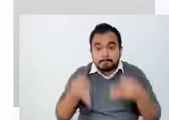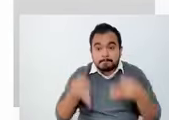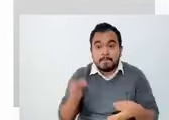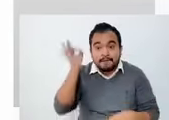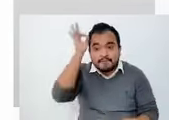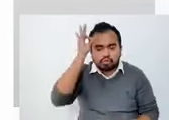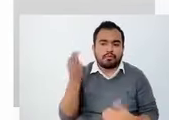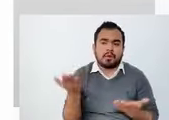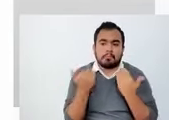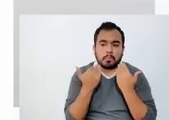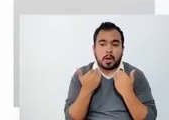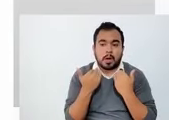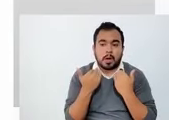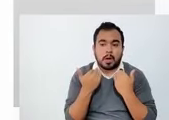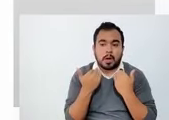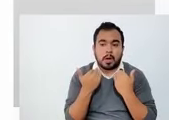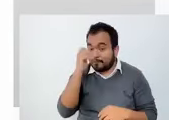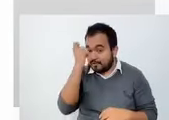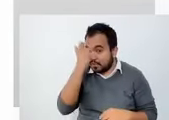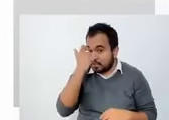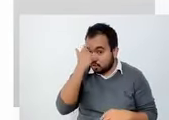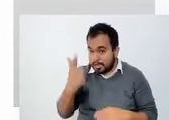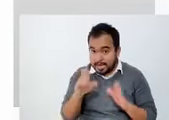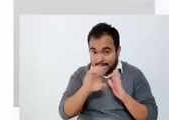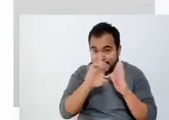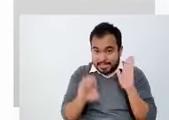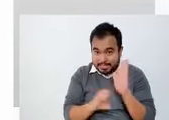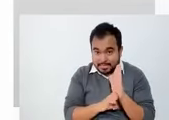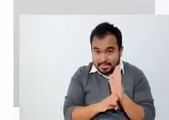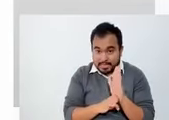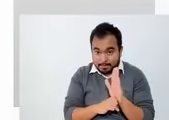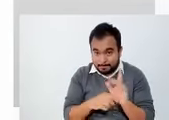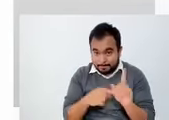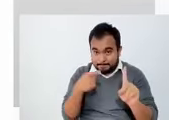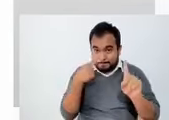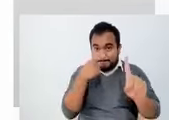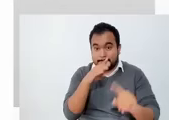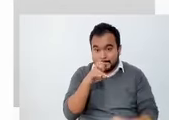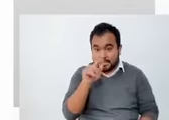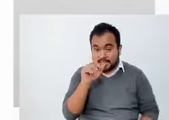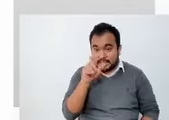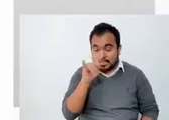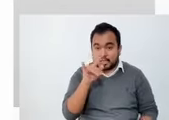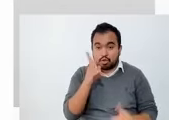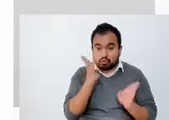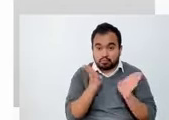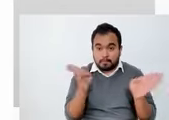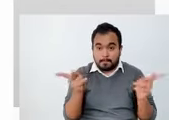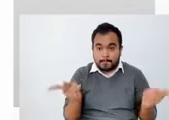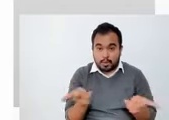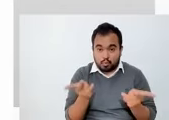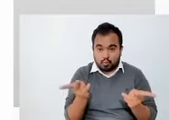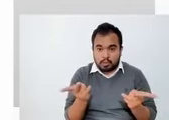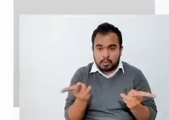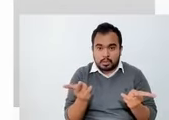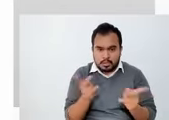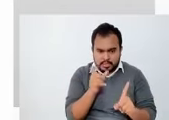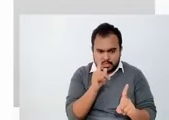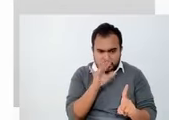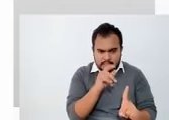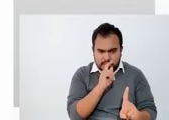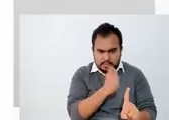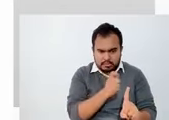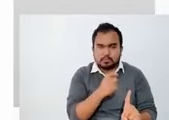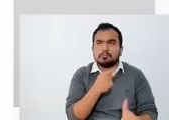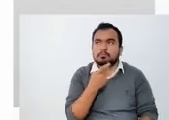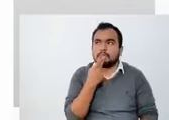teoría ética es en la metaética, que viene a responder a 2 preguntas. Uno, ¿de qué hablamos cuando hablamos de ética? Es decir, cuando alguien dice que algo es bueno, ¿qué